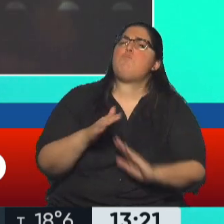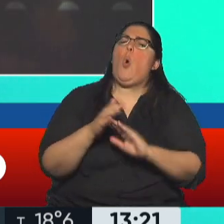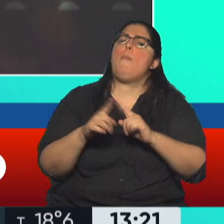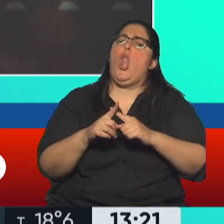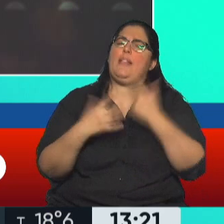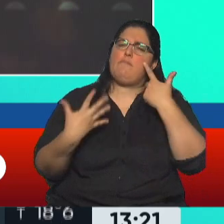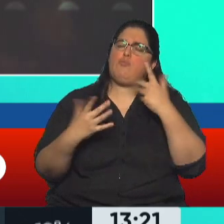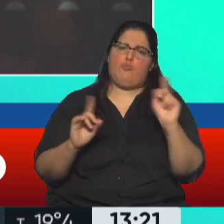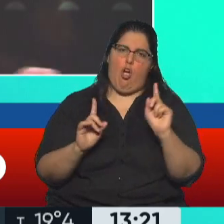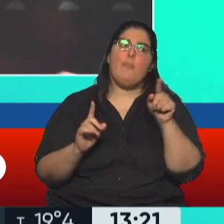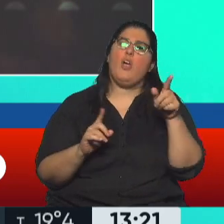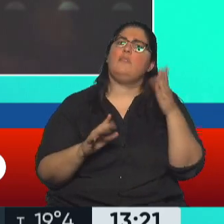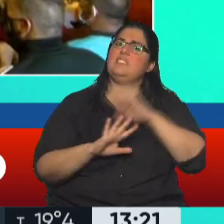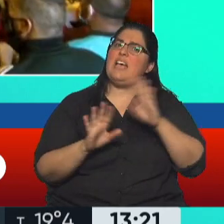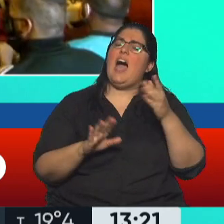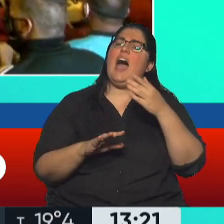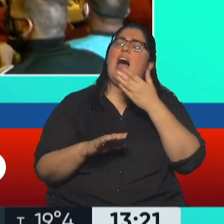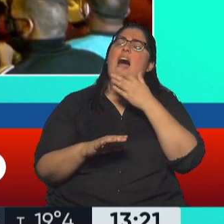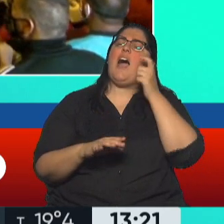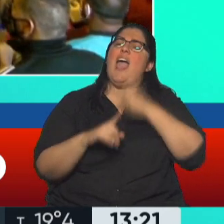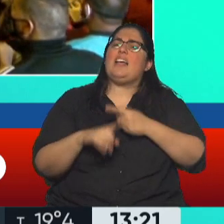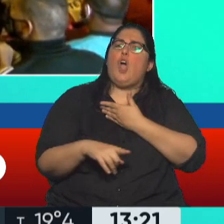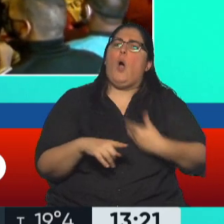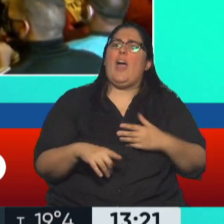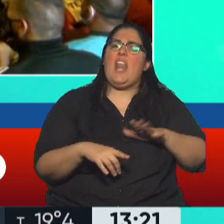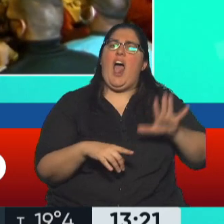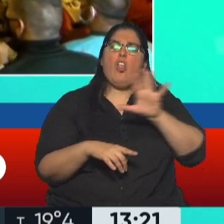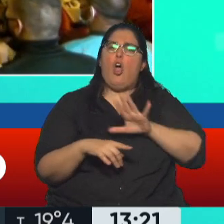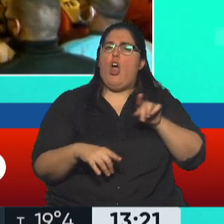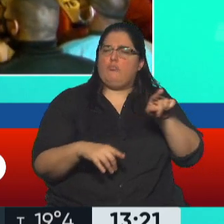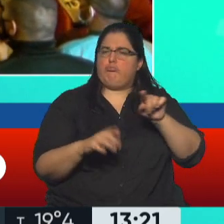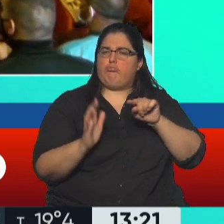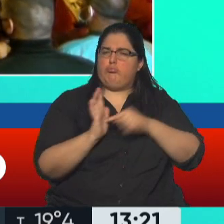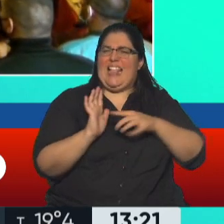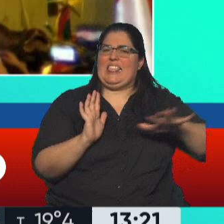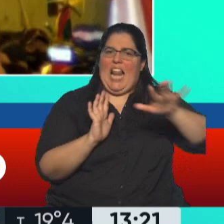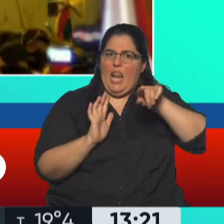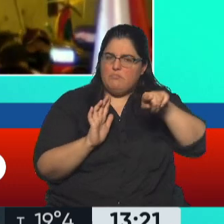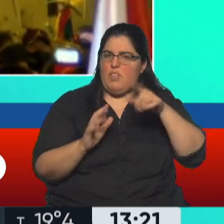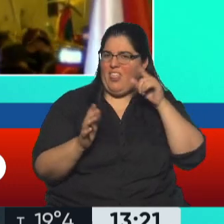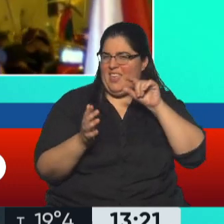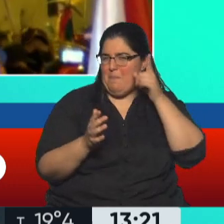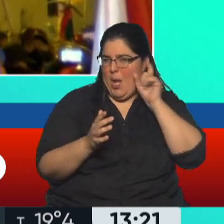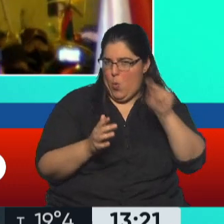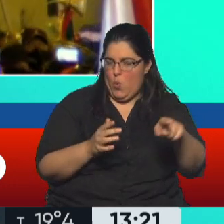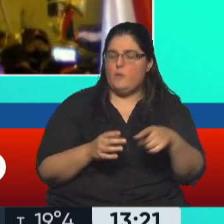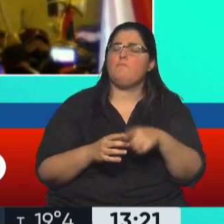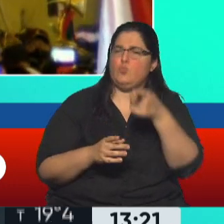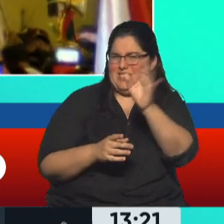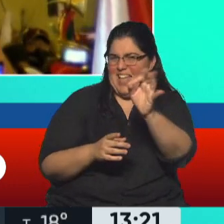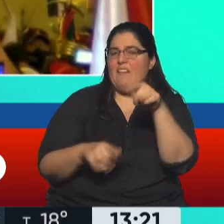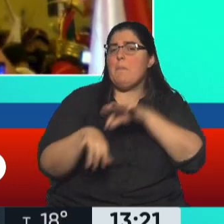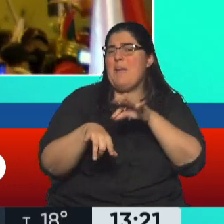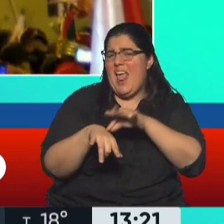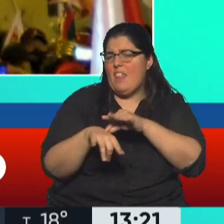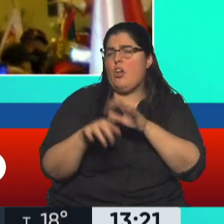política, pero ha sido gobernador de una región en la zona central en el país. Y como es un médico que se